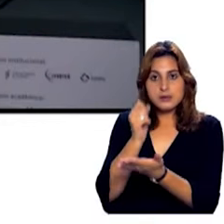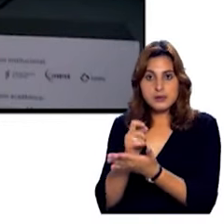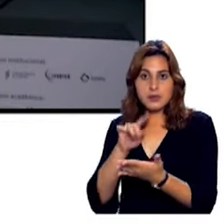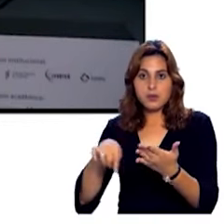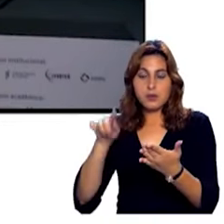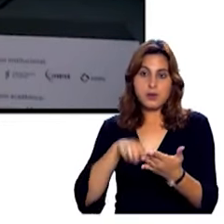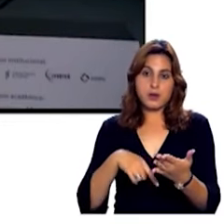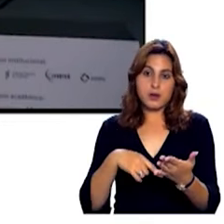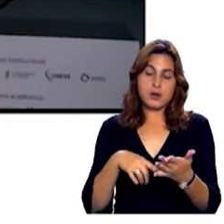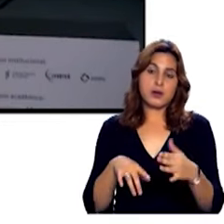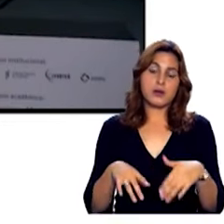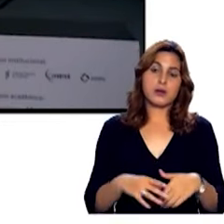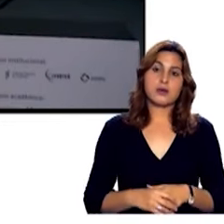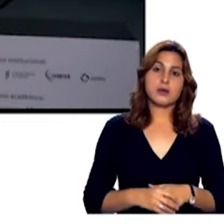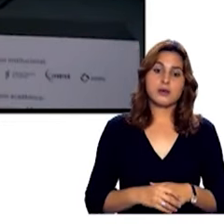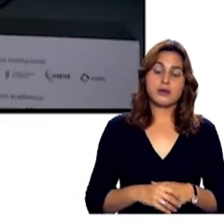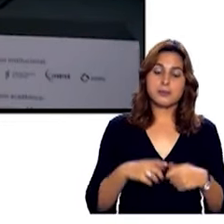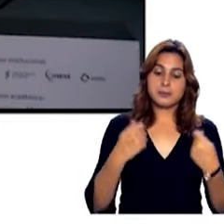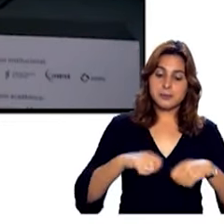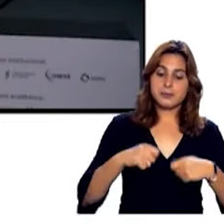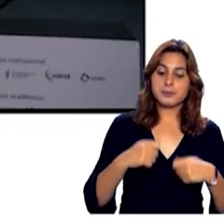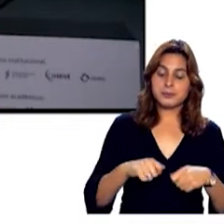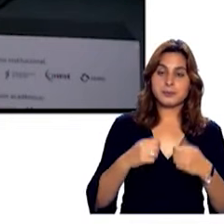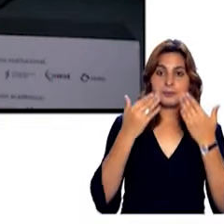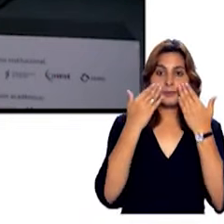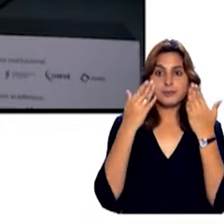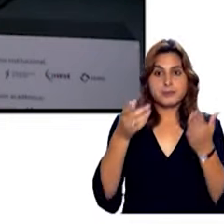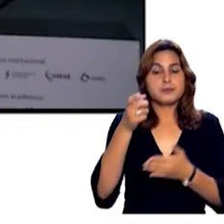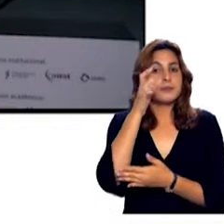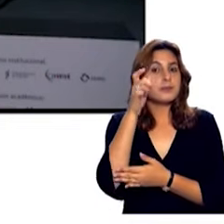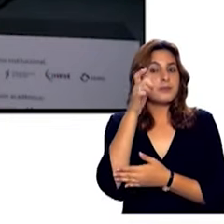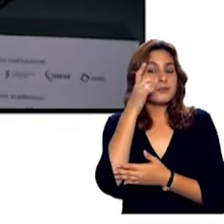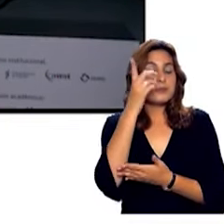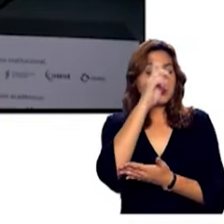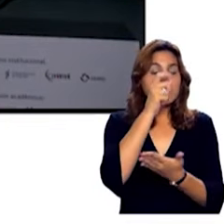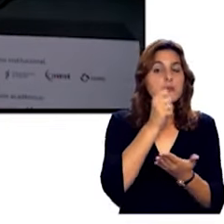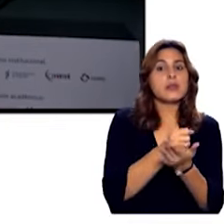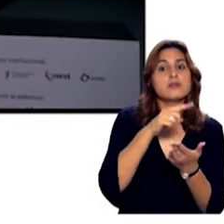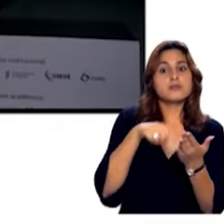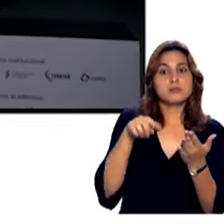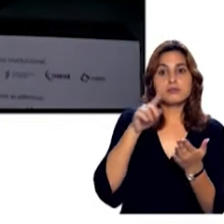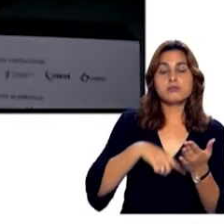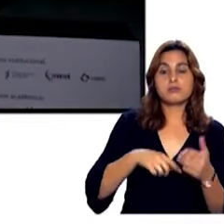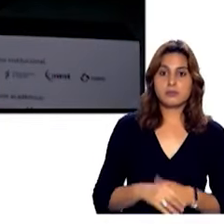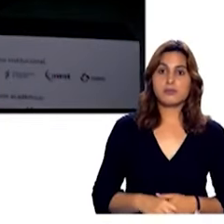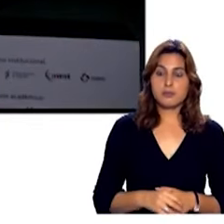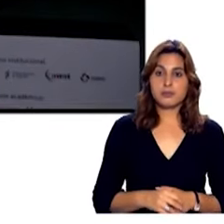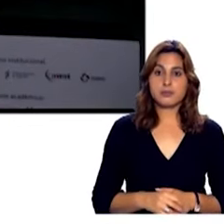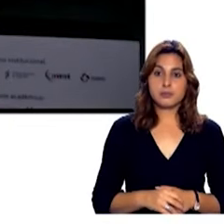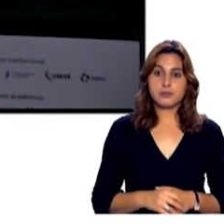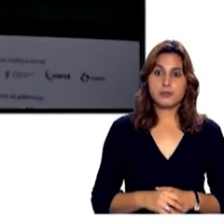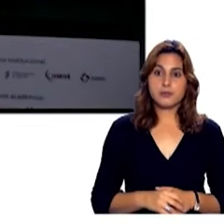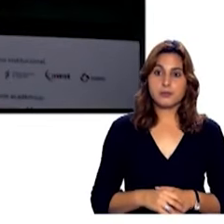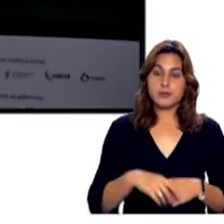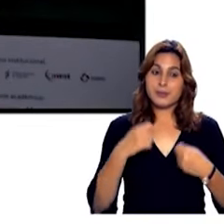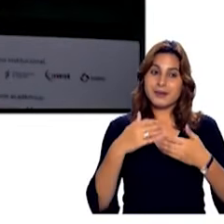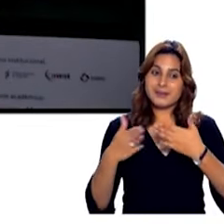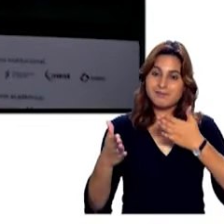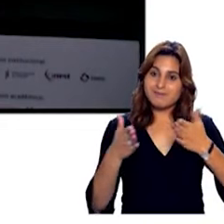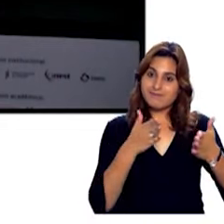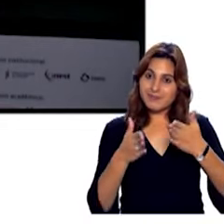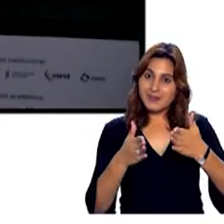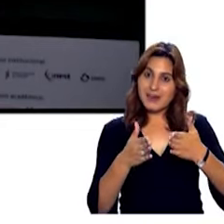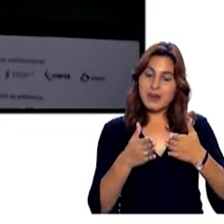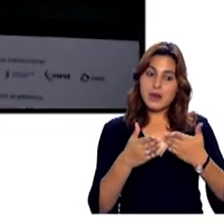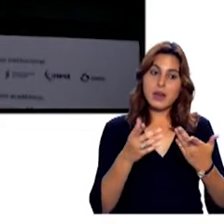demostrarse el interés casacion una de cuas premisas es que se dese de la interpretación la corte del